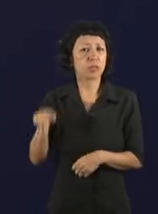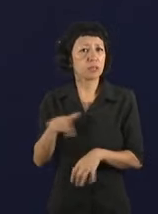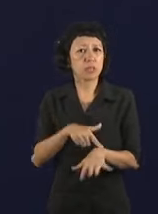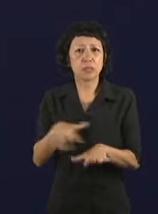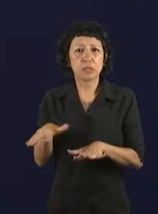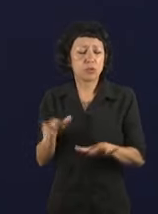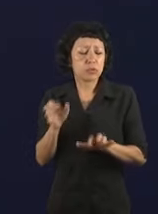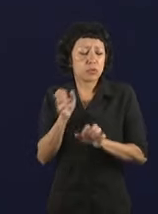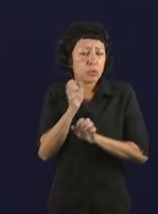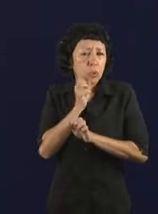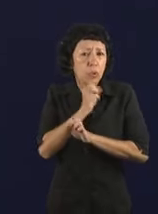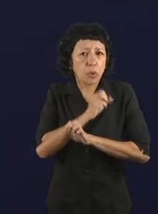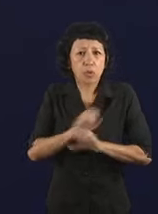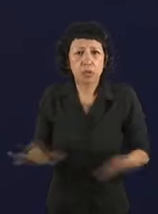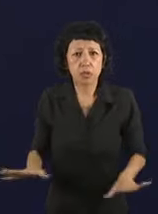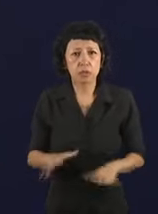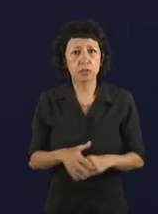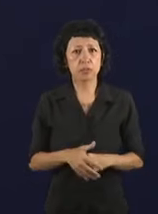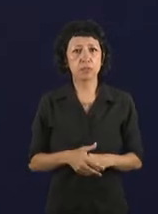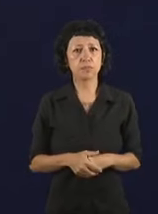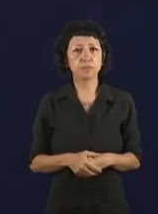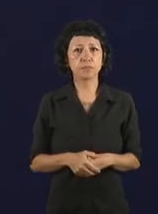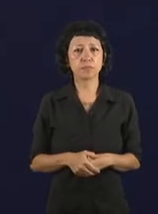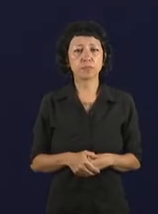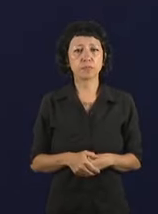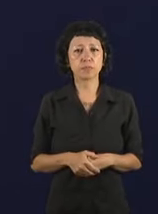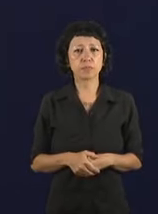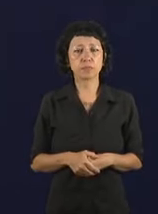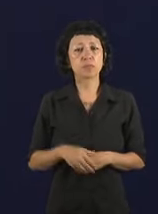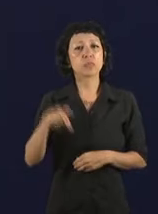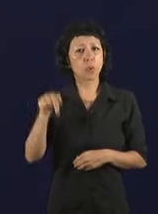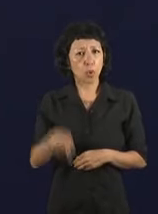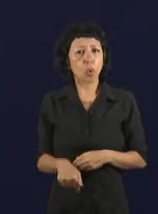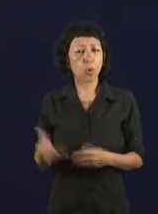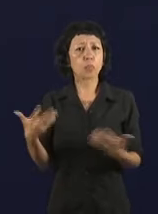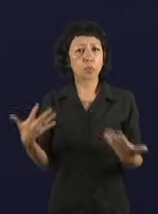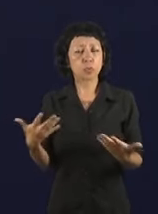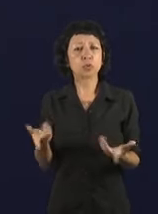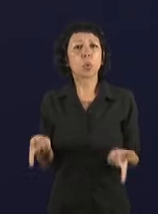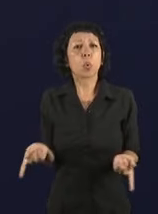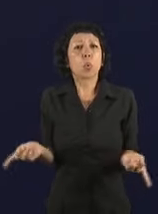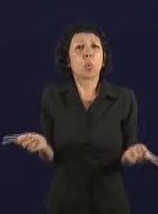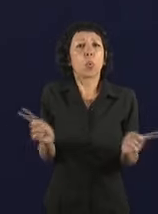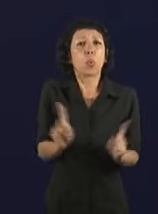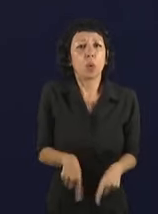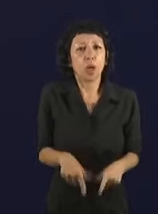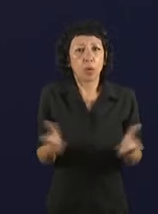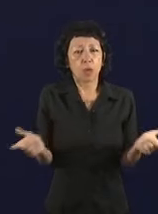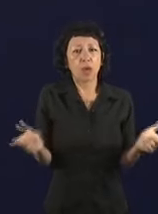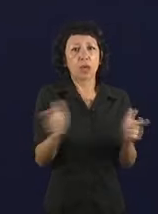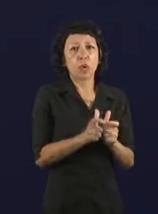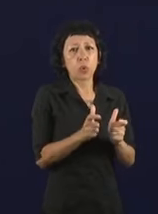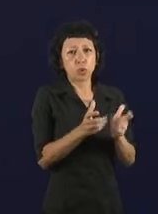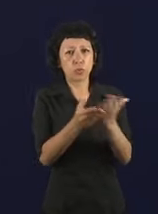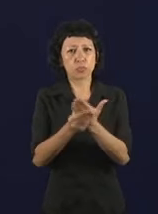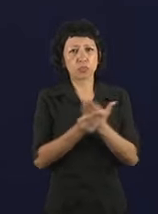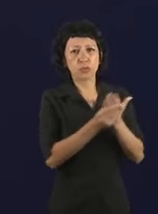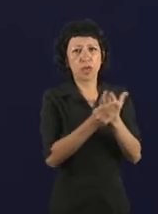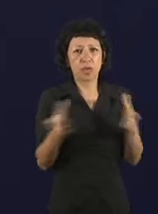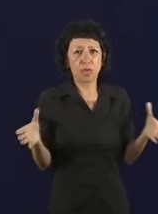terrible momento hoy por supuesto se retomaron las reuniones de tiempos de que el